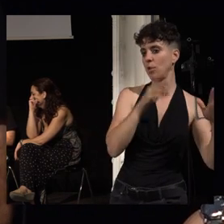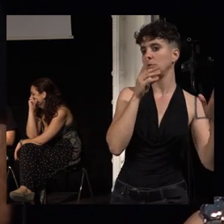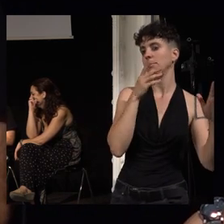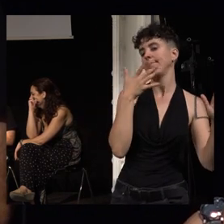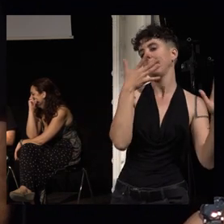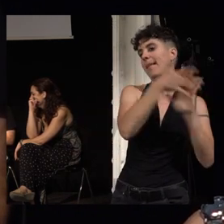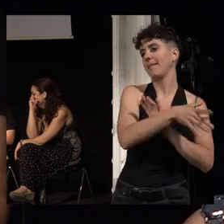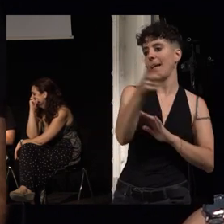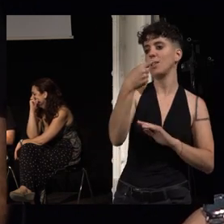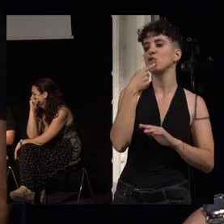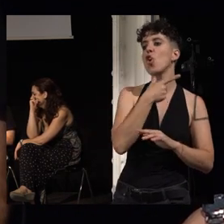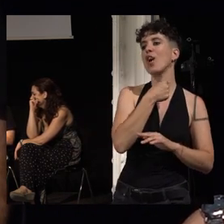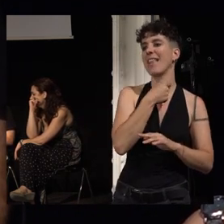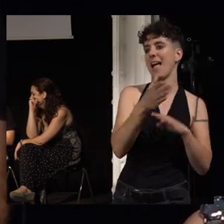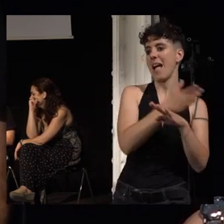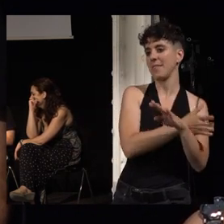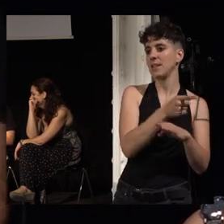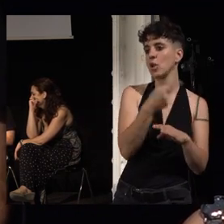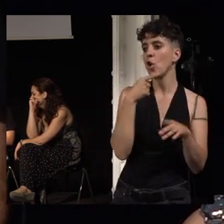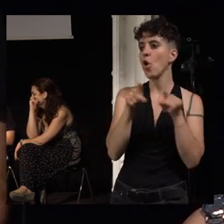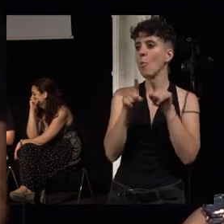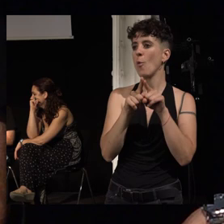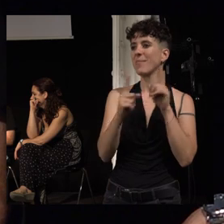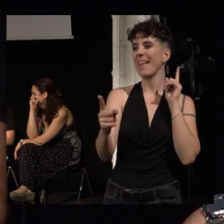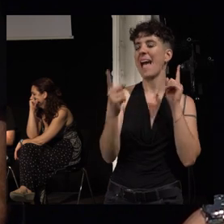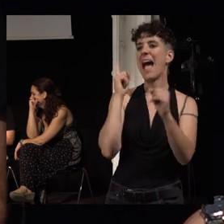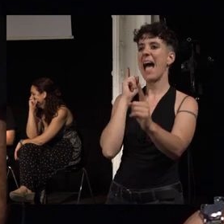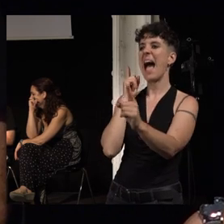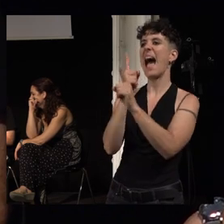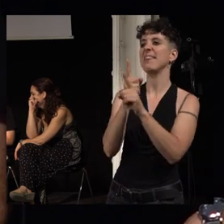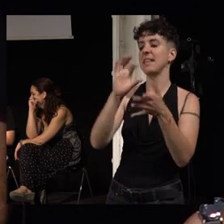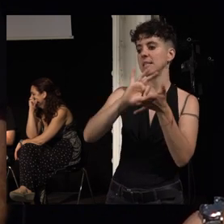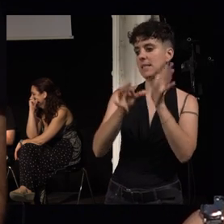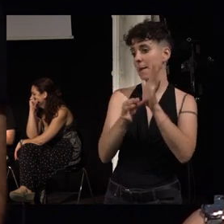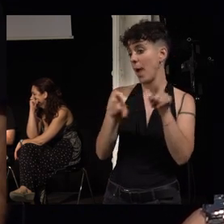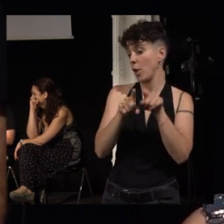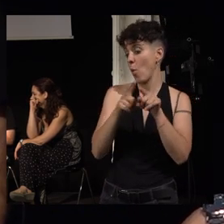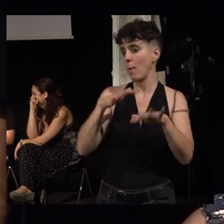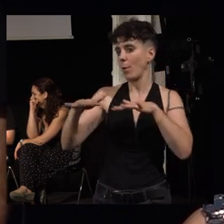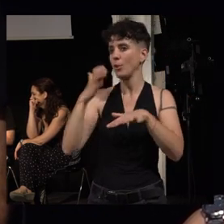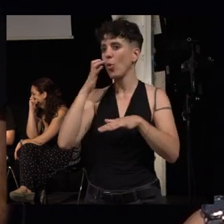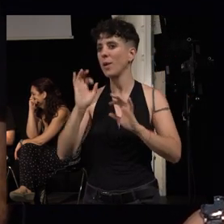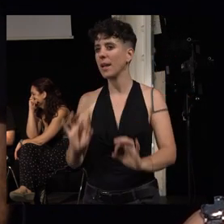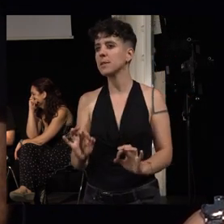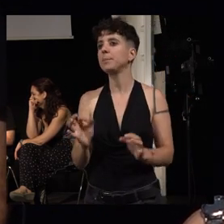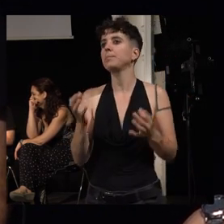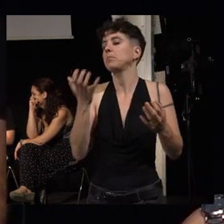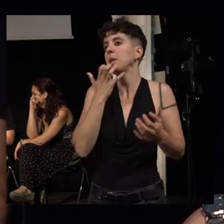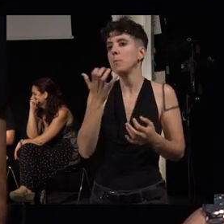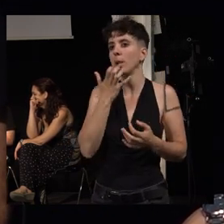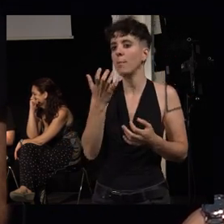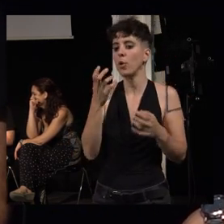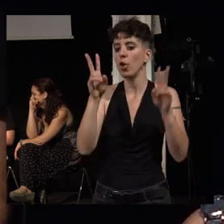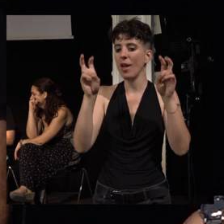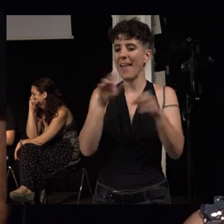vamos a repetir aquí mucho, antisistema, ¿no? Es un antisistema como lo es el movimiento queer. Por ejemplo, ¿qué van a hacer en